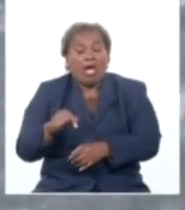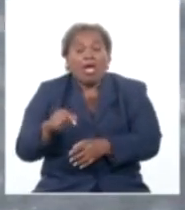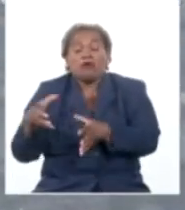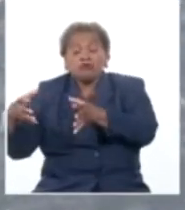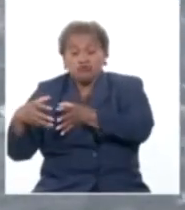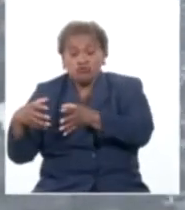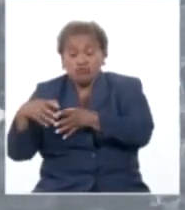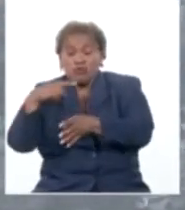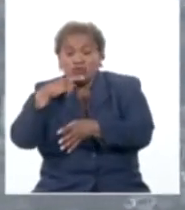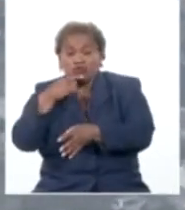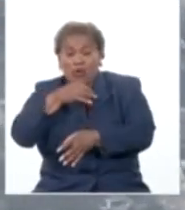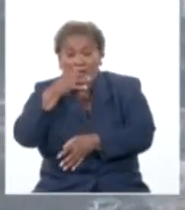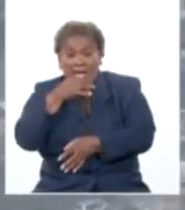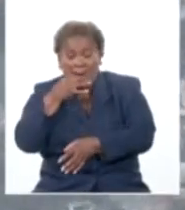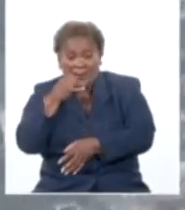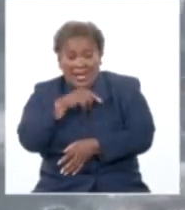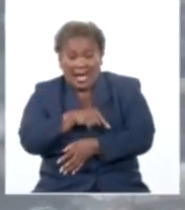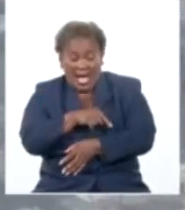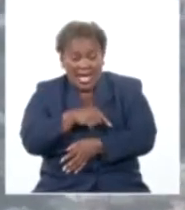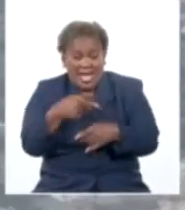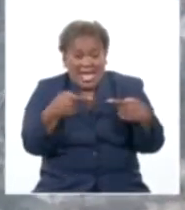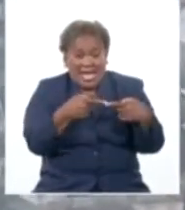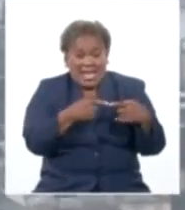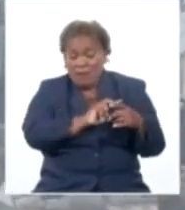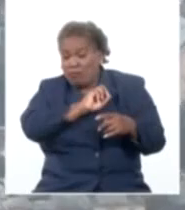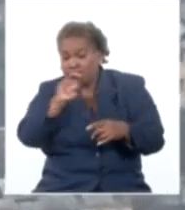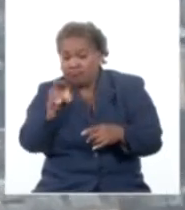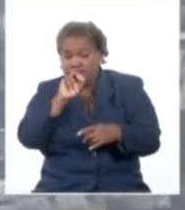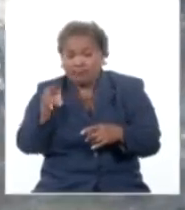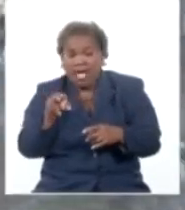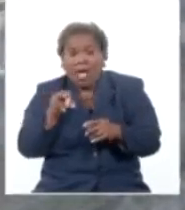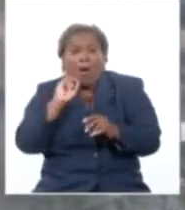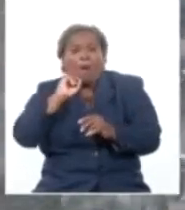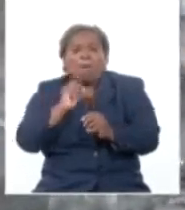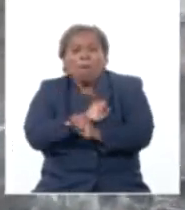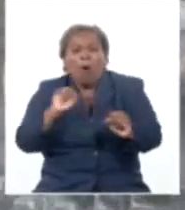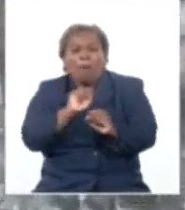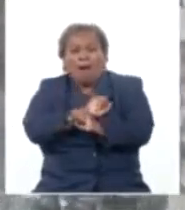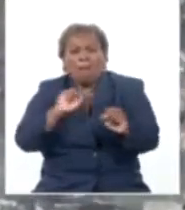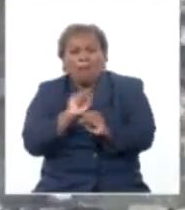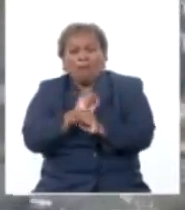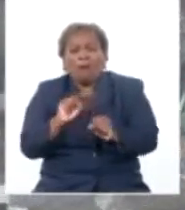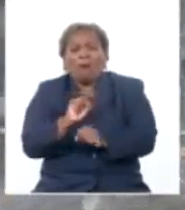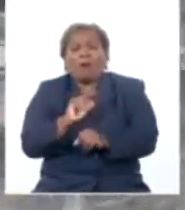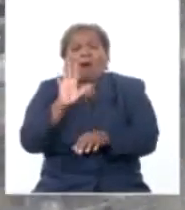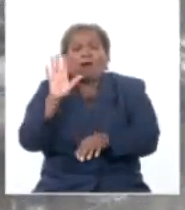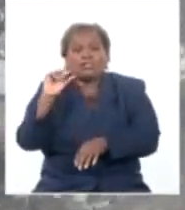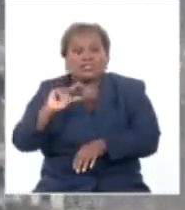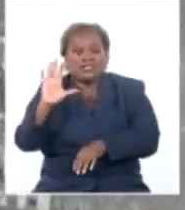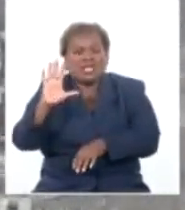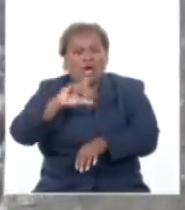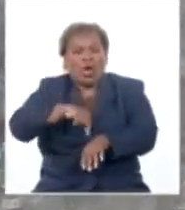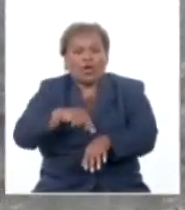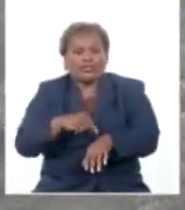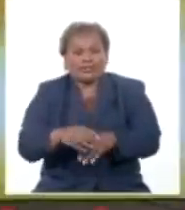que sus adversarios han lanzado 5 bombardeos en menos de 12 horas, pero sobre objetivos civiles en